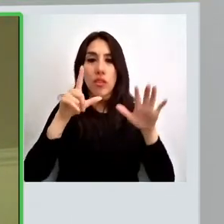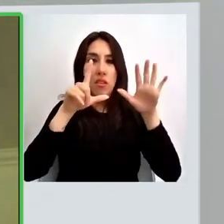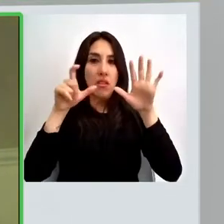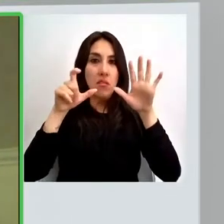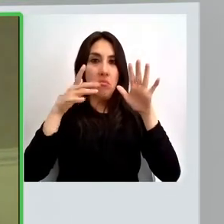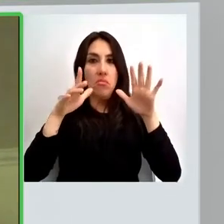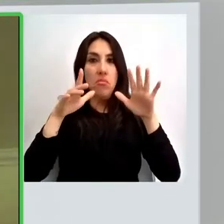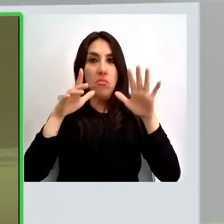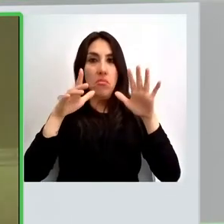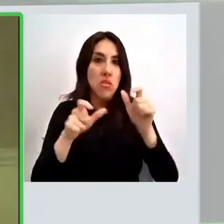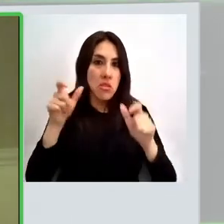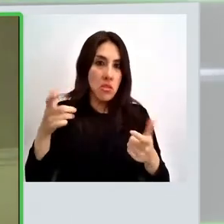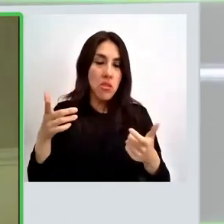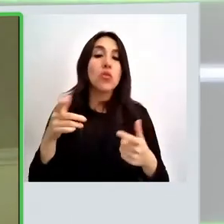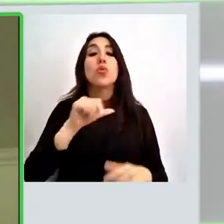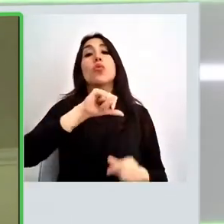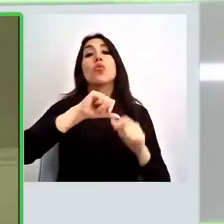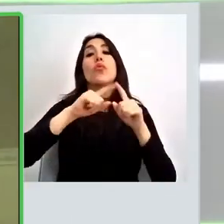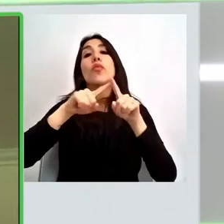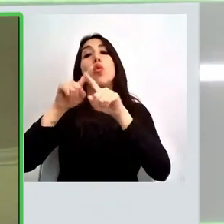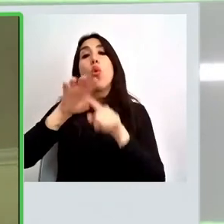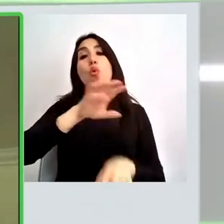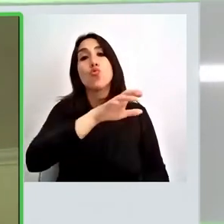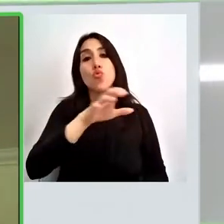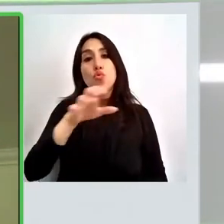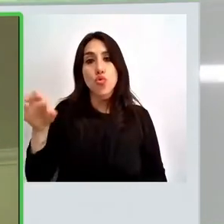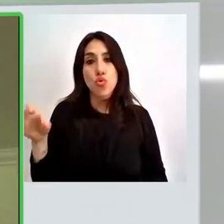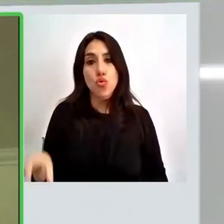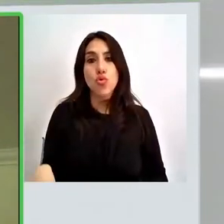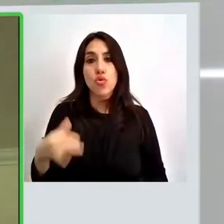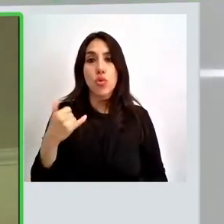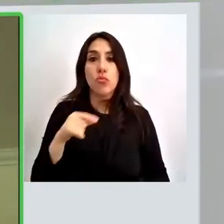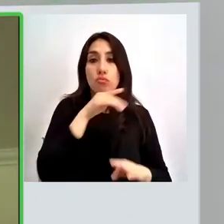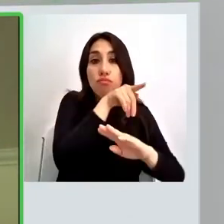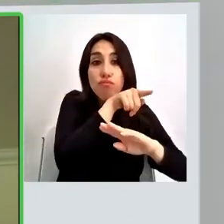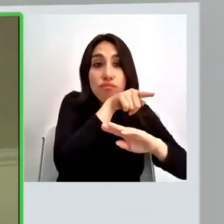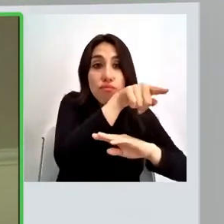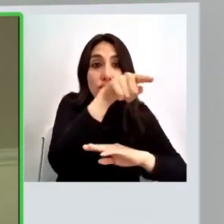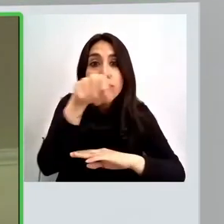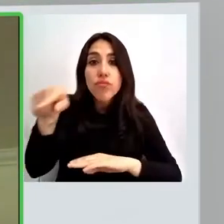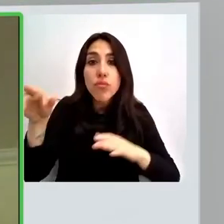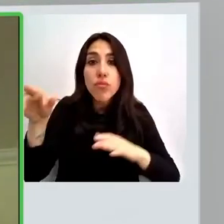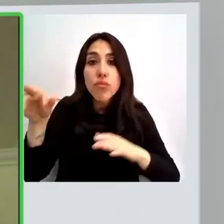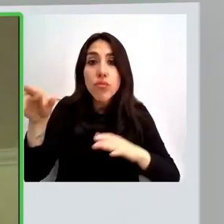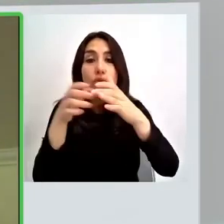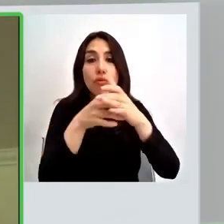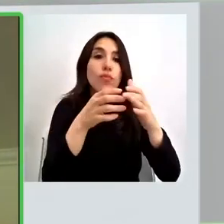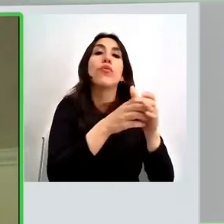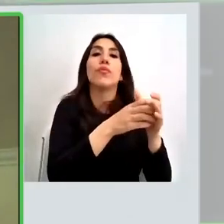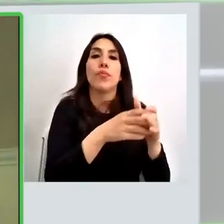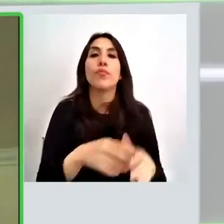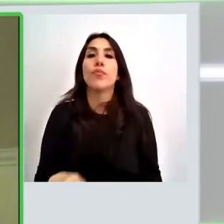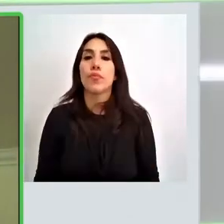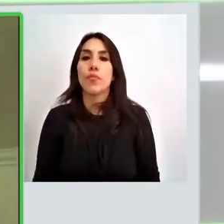países que han ido a estas cumbres y hemos reunido a estas personas tanto de parte de los